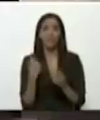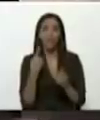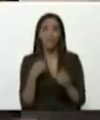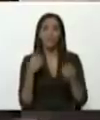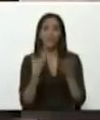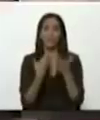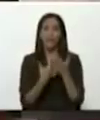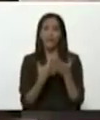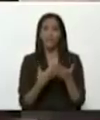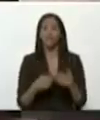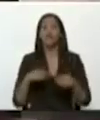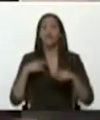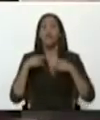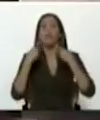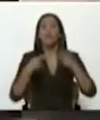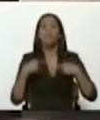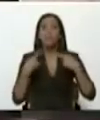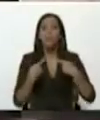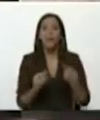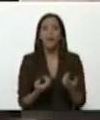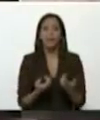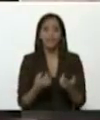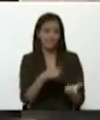político que se llama Voluntad Popular y que fracasa